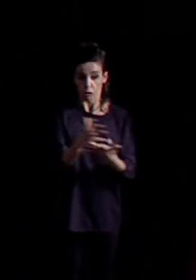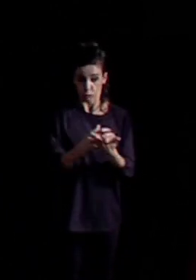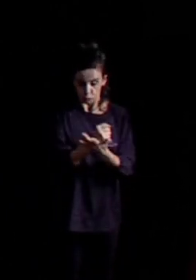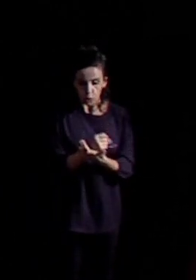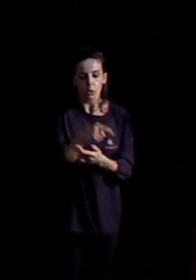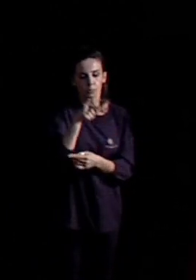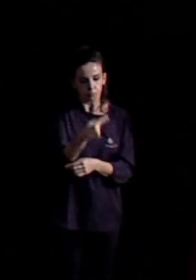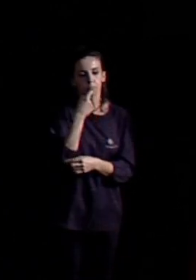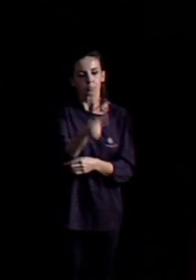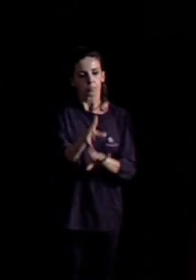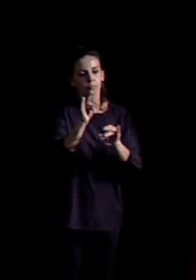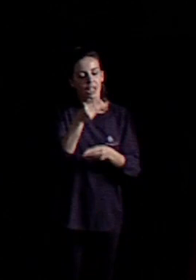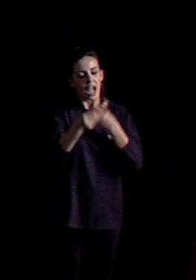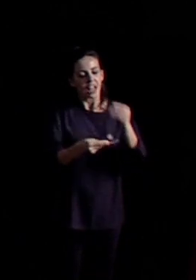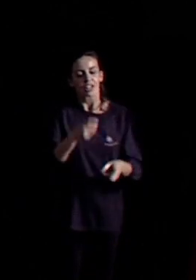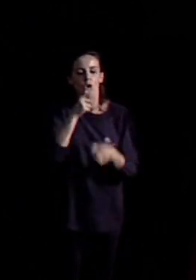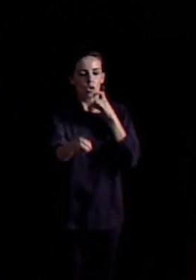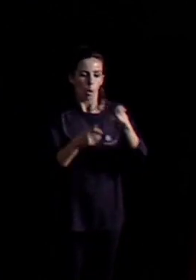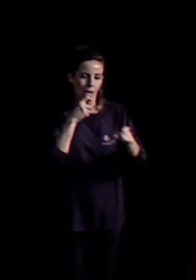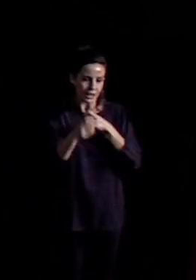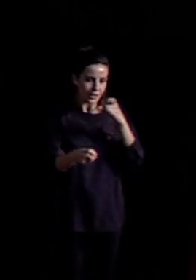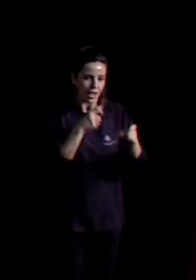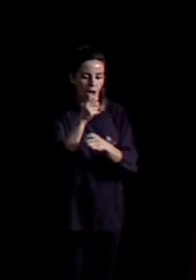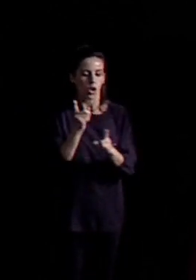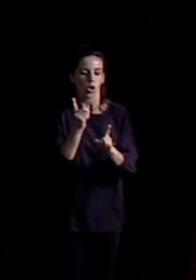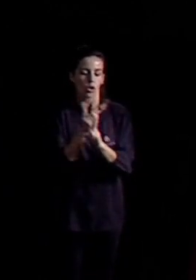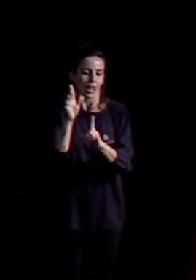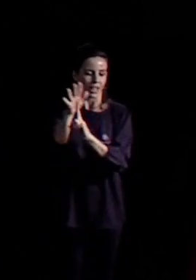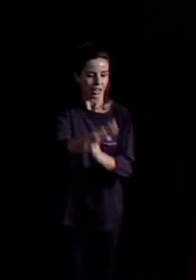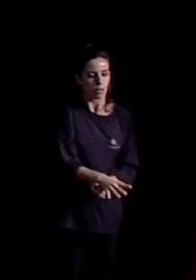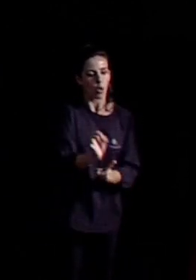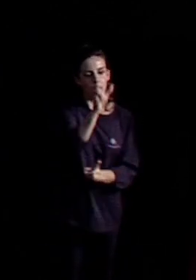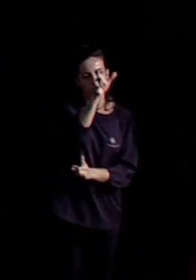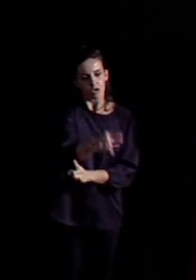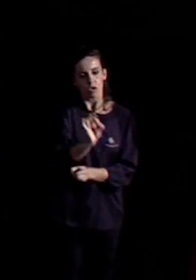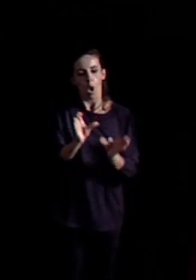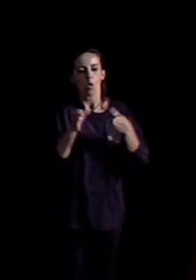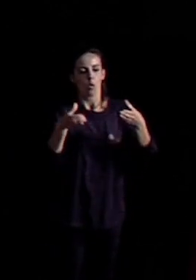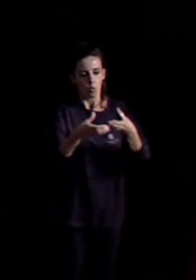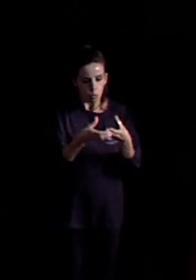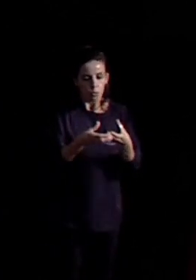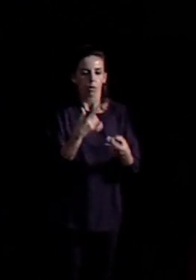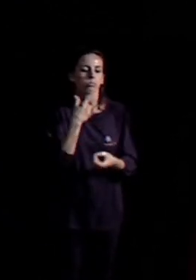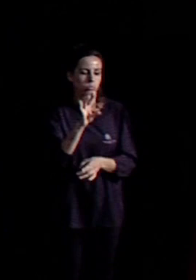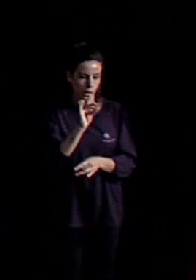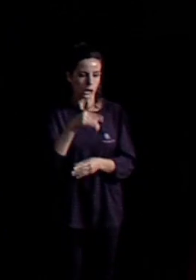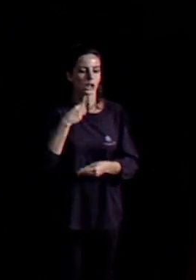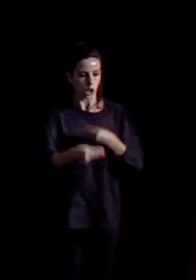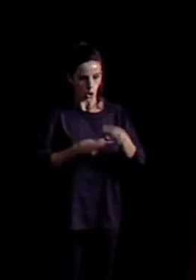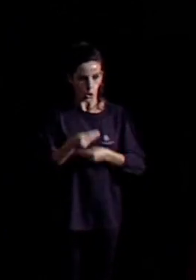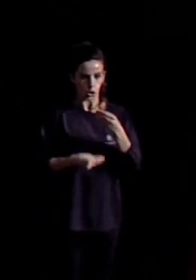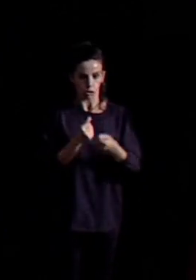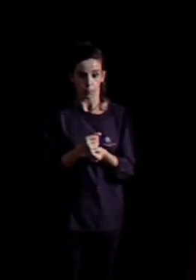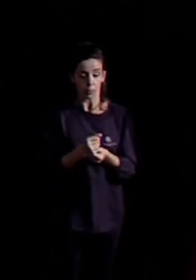confiesan haber publicado comentarios que eran ofensivos y discriminatorios hacia una persona o un grupo de personas.